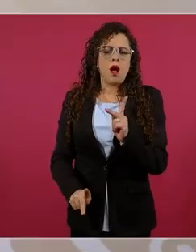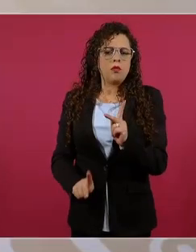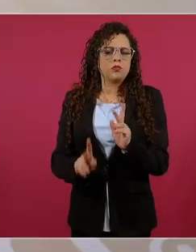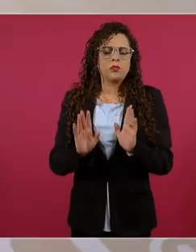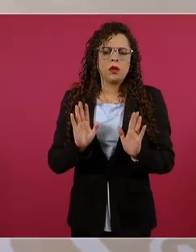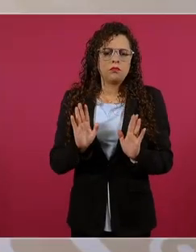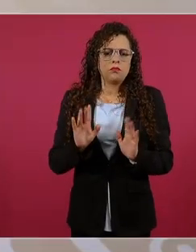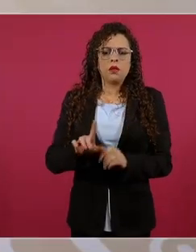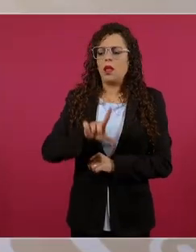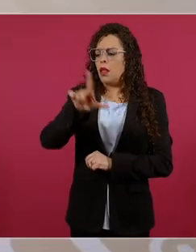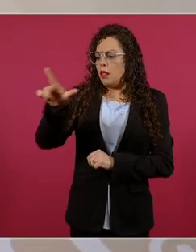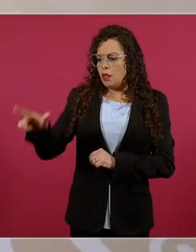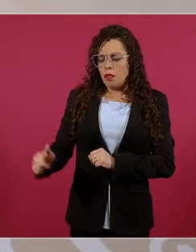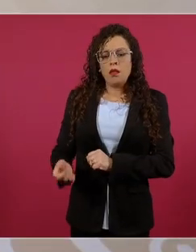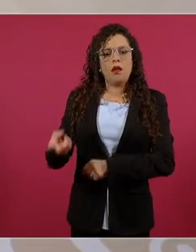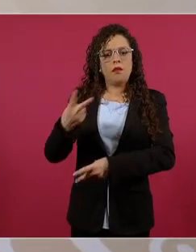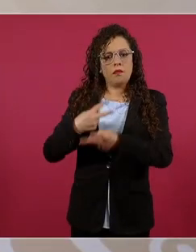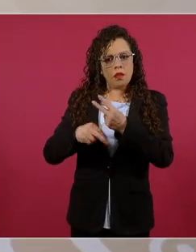hay una